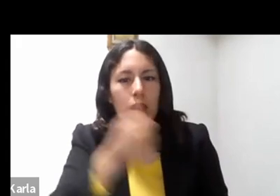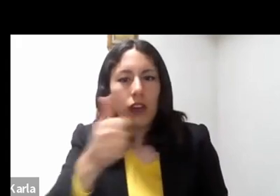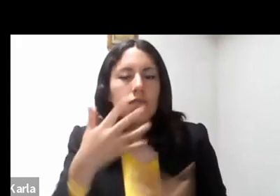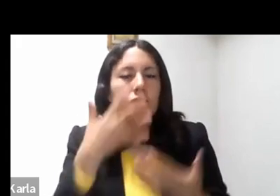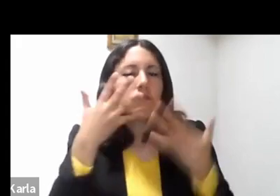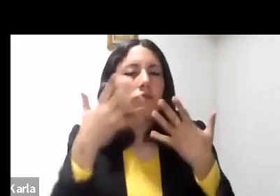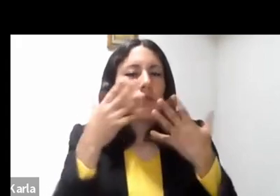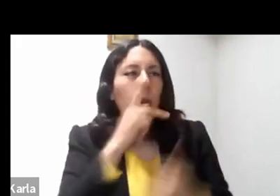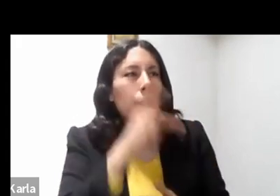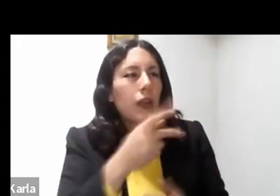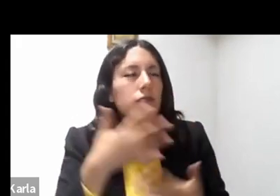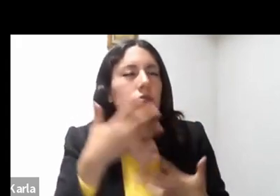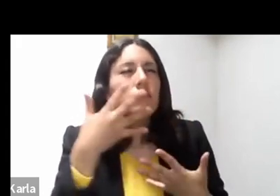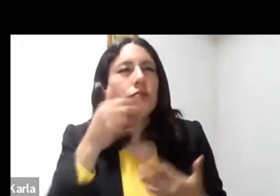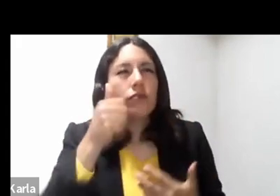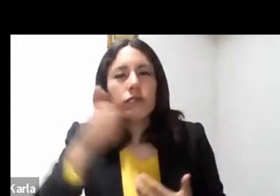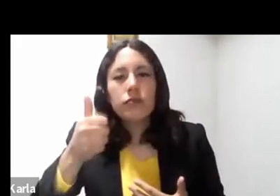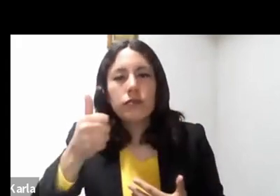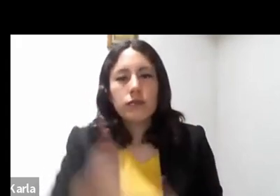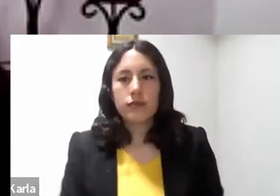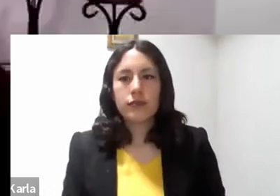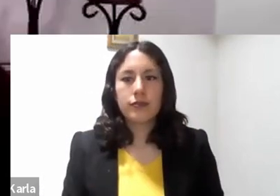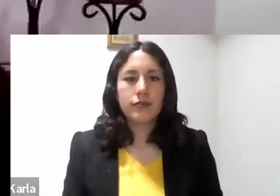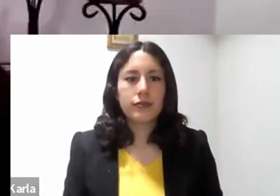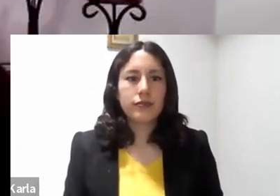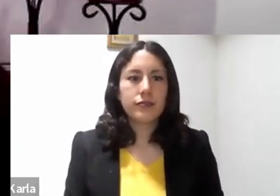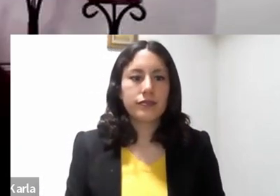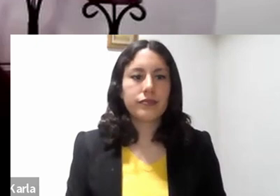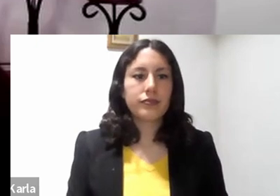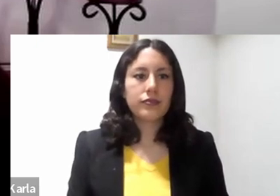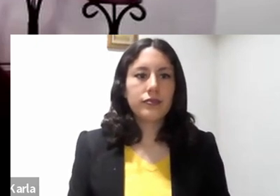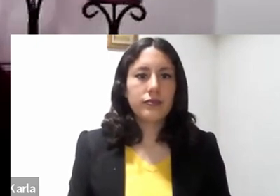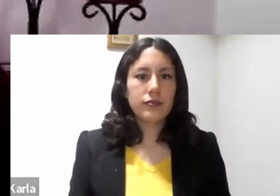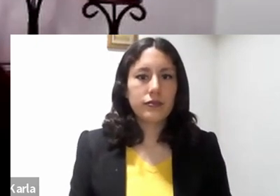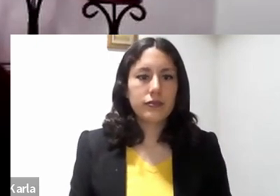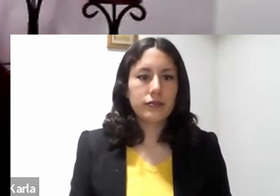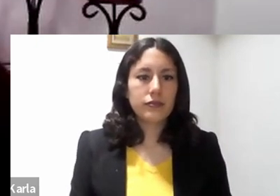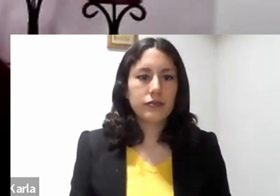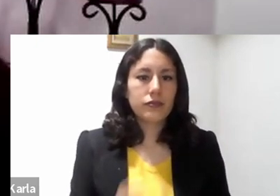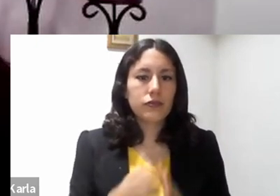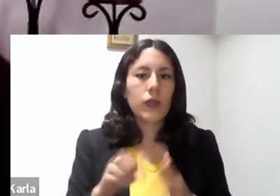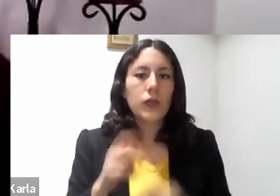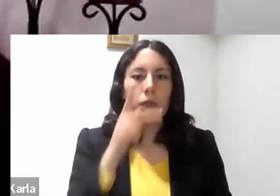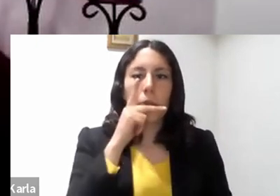su interés entonces podría ser yo digo padre